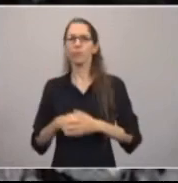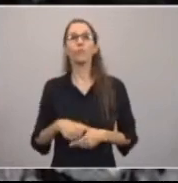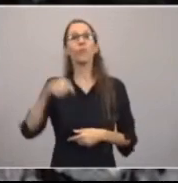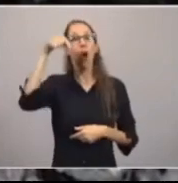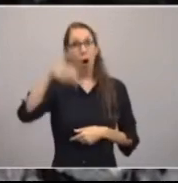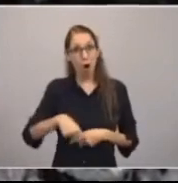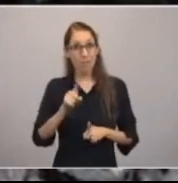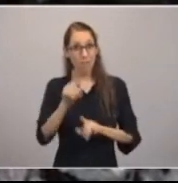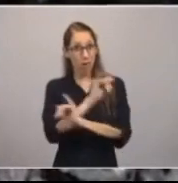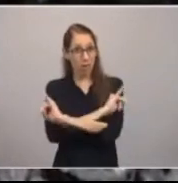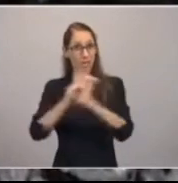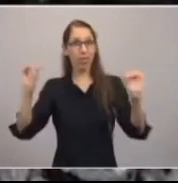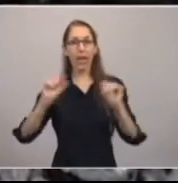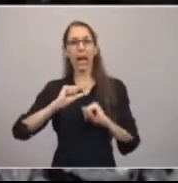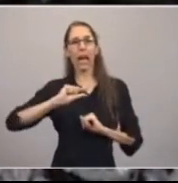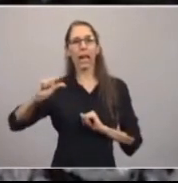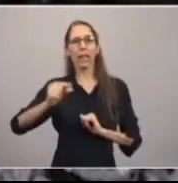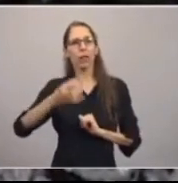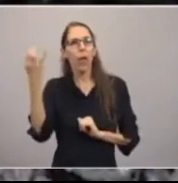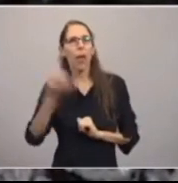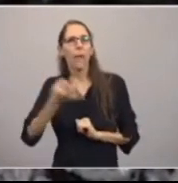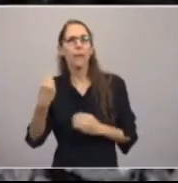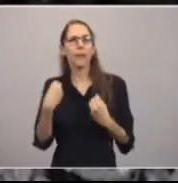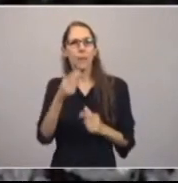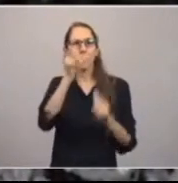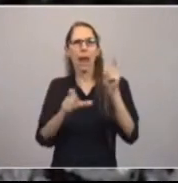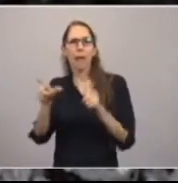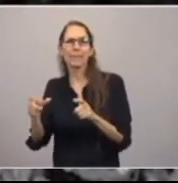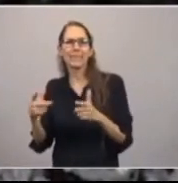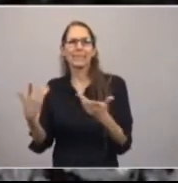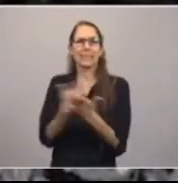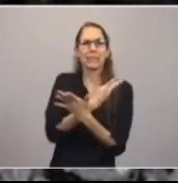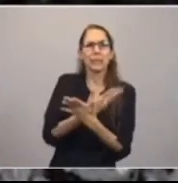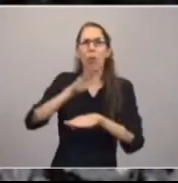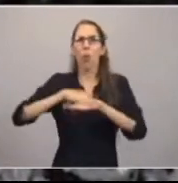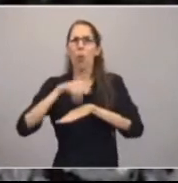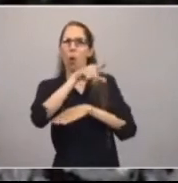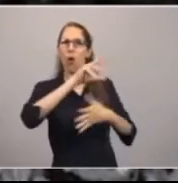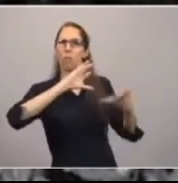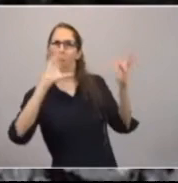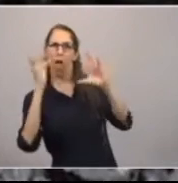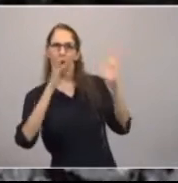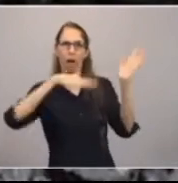catástrofe climática. El Banco de la Provincia de Buenos Aires, yo